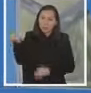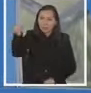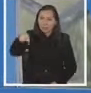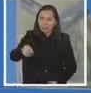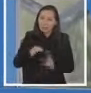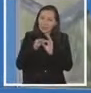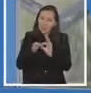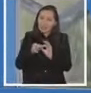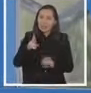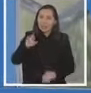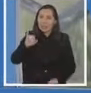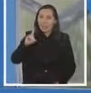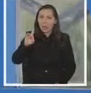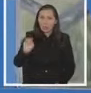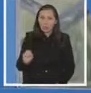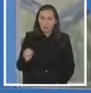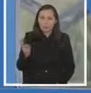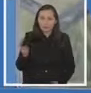estar acá presente, Ricardo.